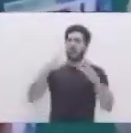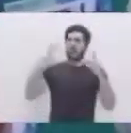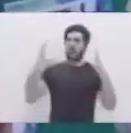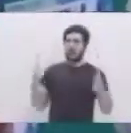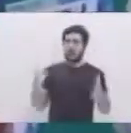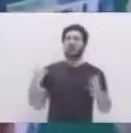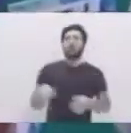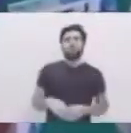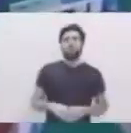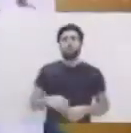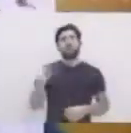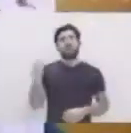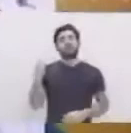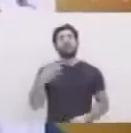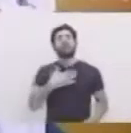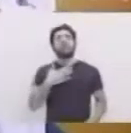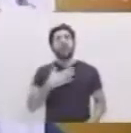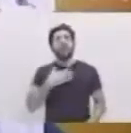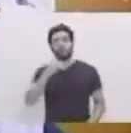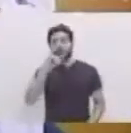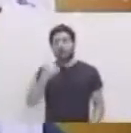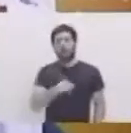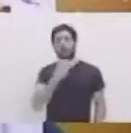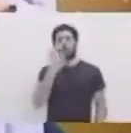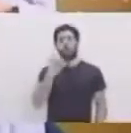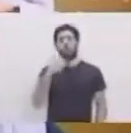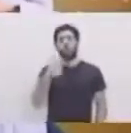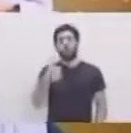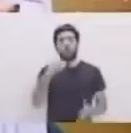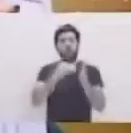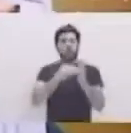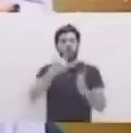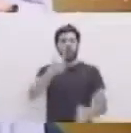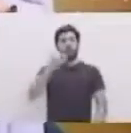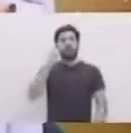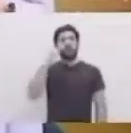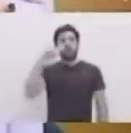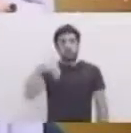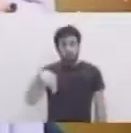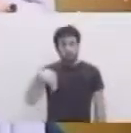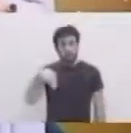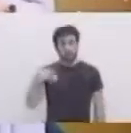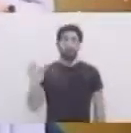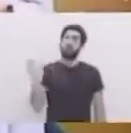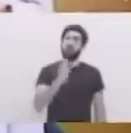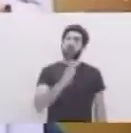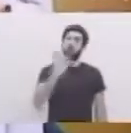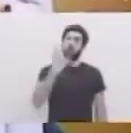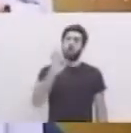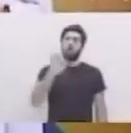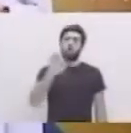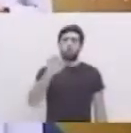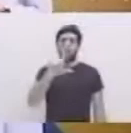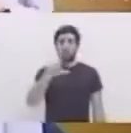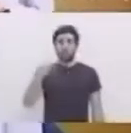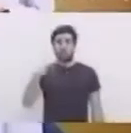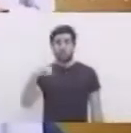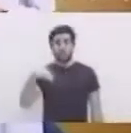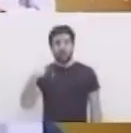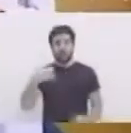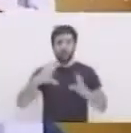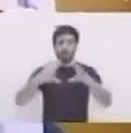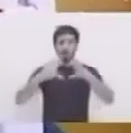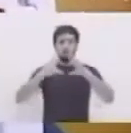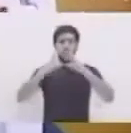Guatemala, está vivo aún, se llama Joaquín Orellana. Él ha creado instrumentos musicales novedosos y en todo el mundo